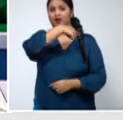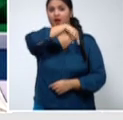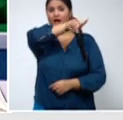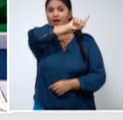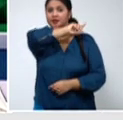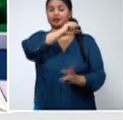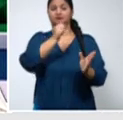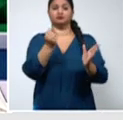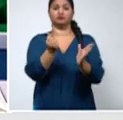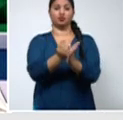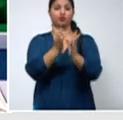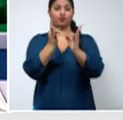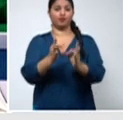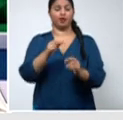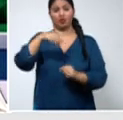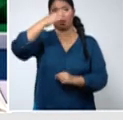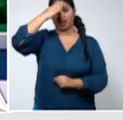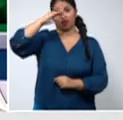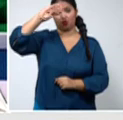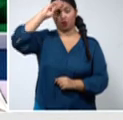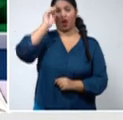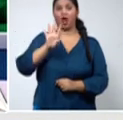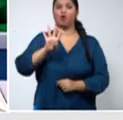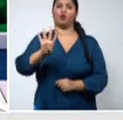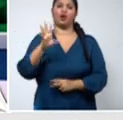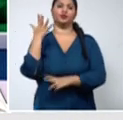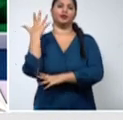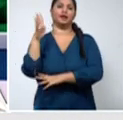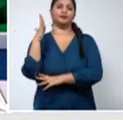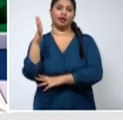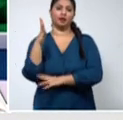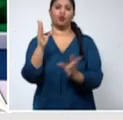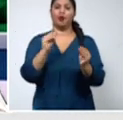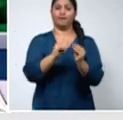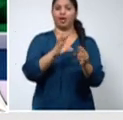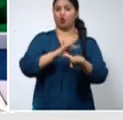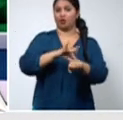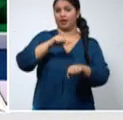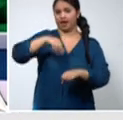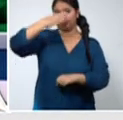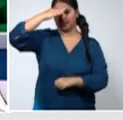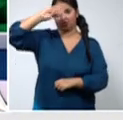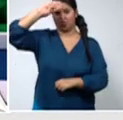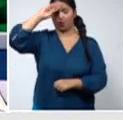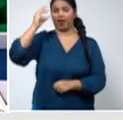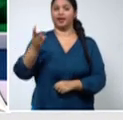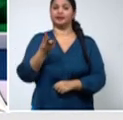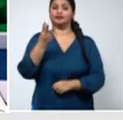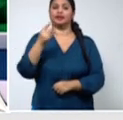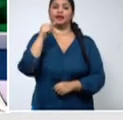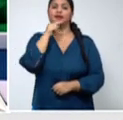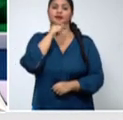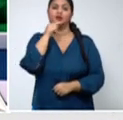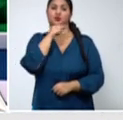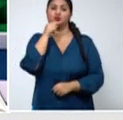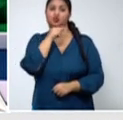extranjeros con COVID-19. 3 rusos que habían arribado de su país, de